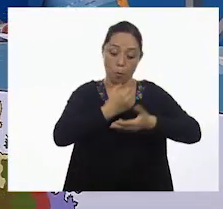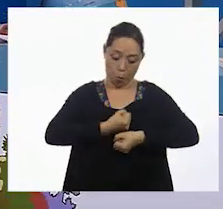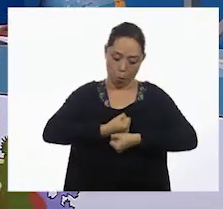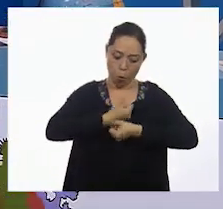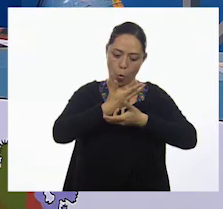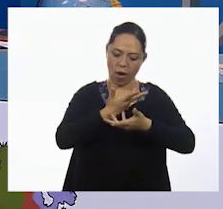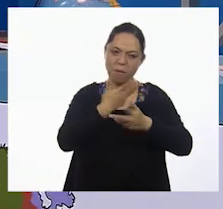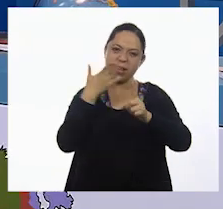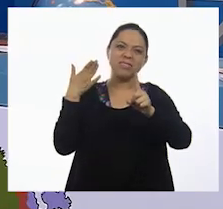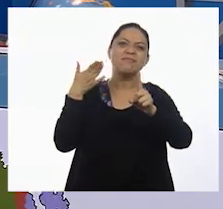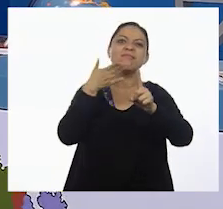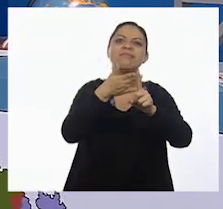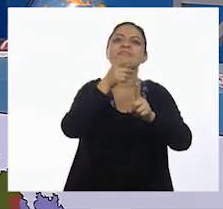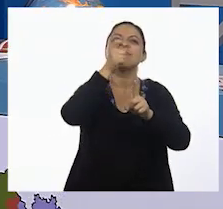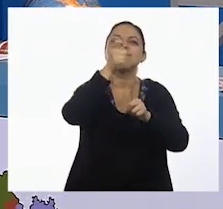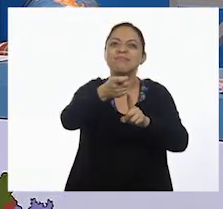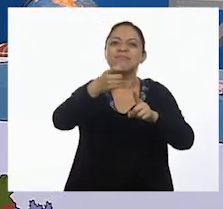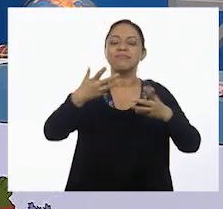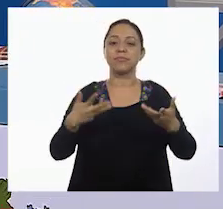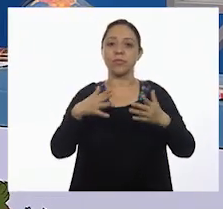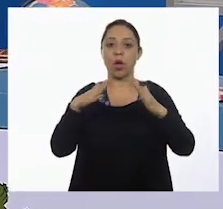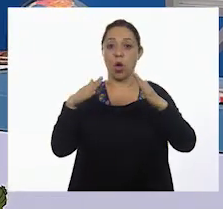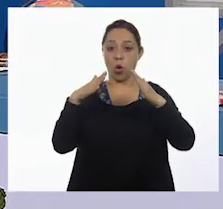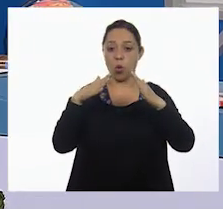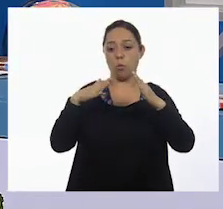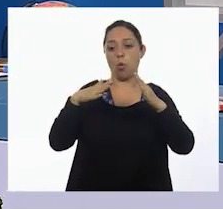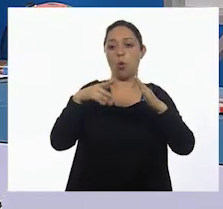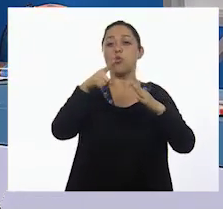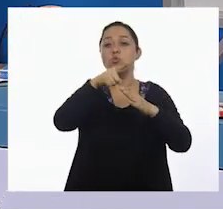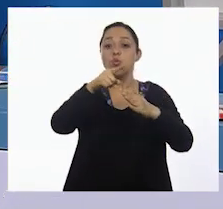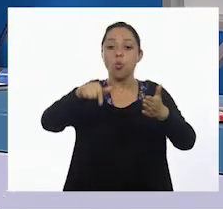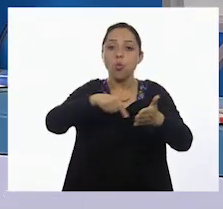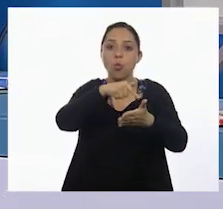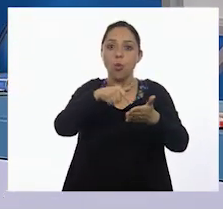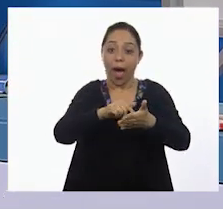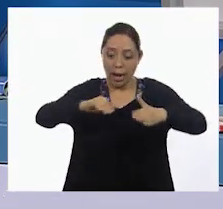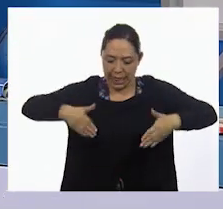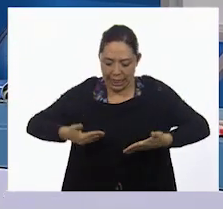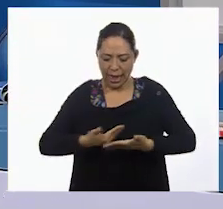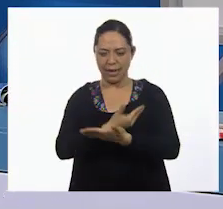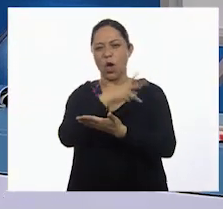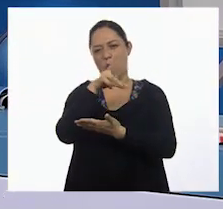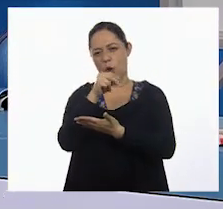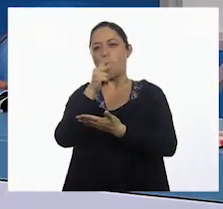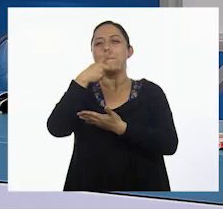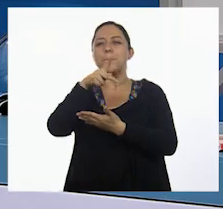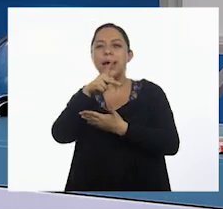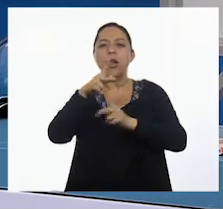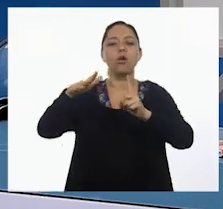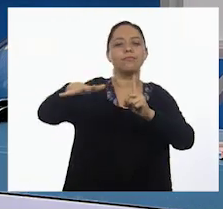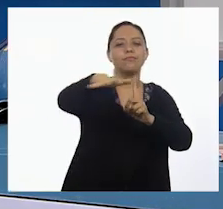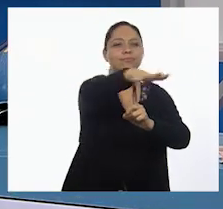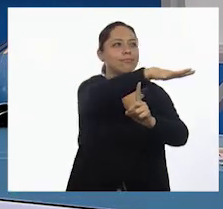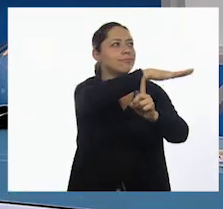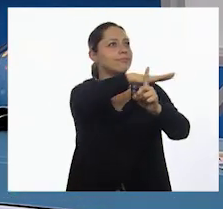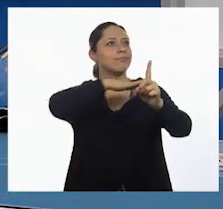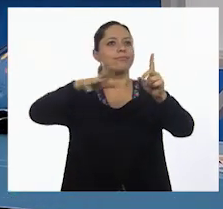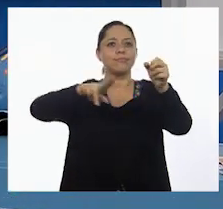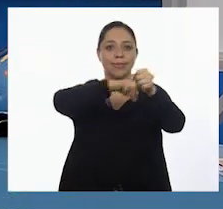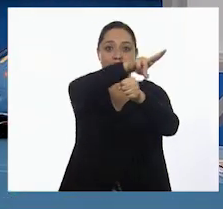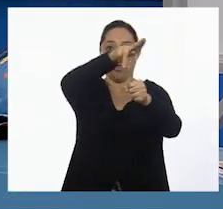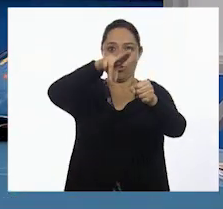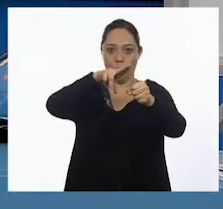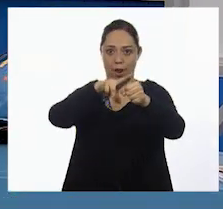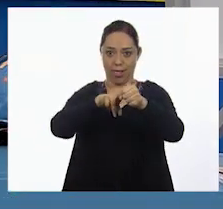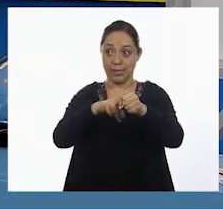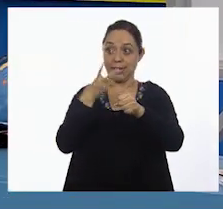ahora sobre tu, pues no es precisamente tu lugar de origen, pero nos evocan elementos de la naturaleza. Y este que te voy a presentar,